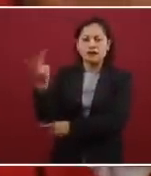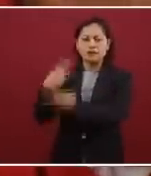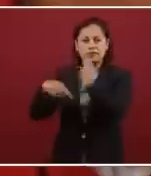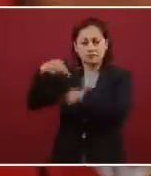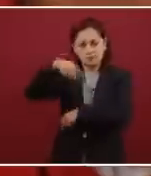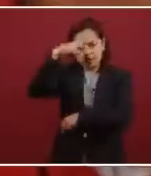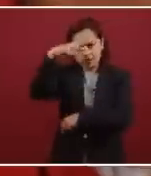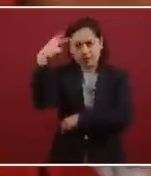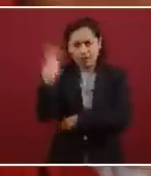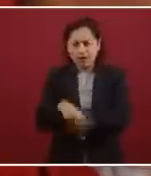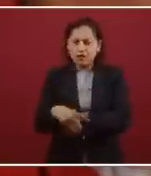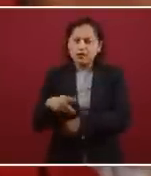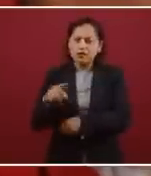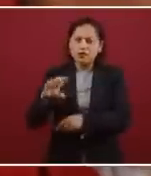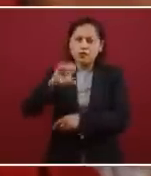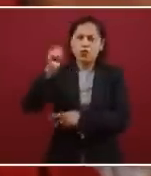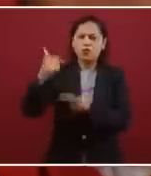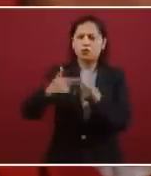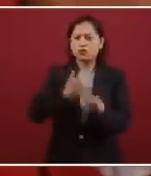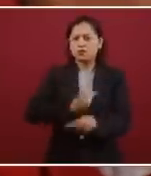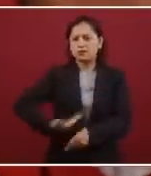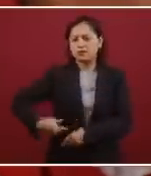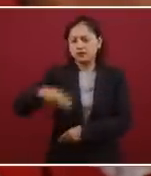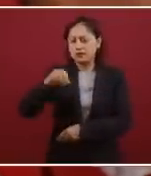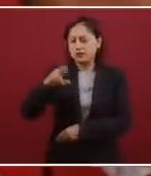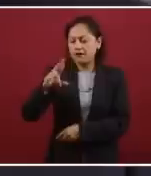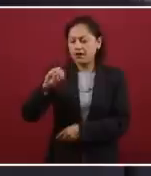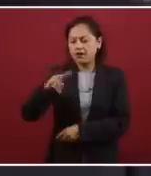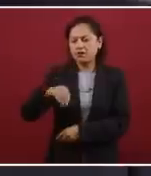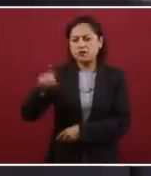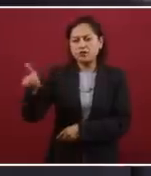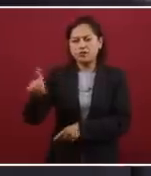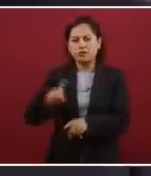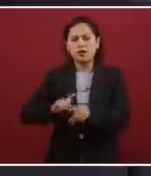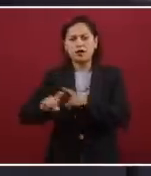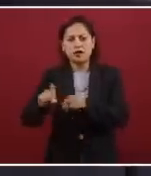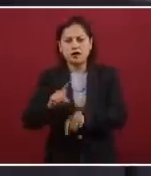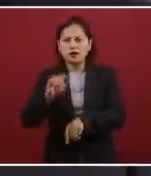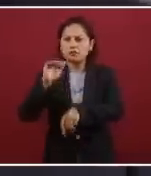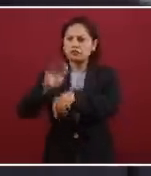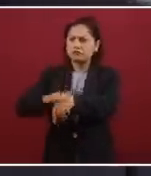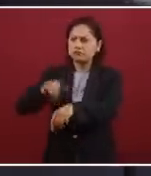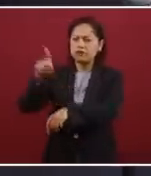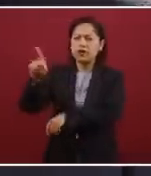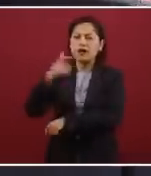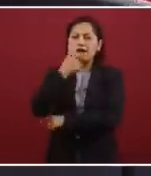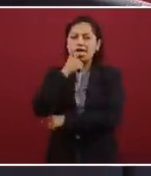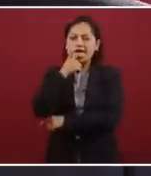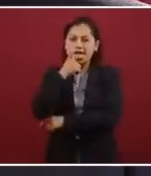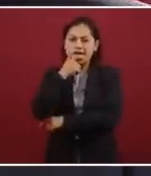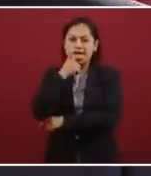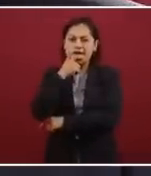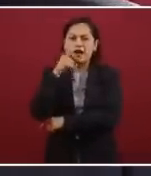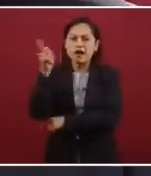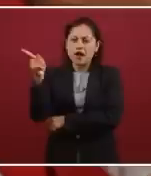México, y el presidente Macron le envió un mensaje para pronunciarse, como ya lo hace Gran Bretaña, por una emergencia climatológica. ¿Usted